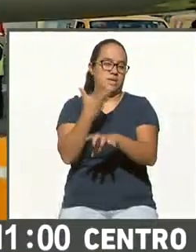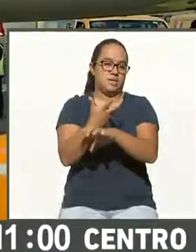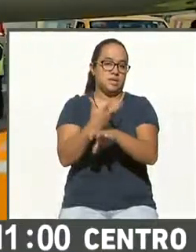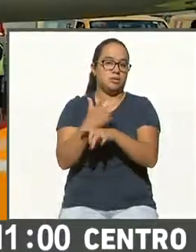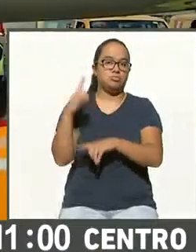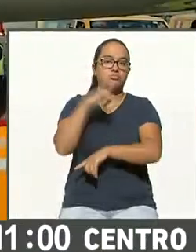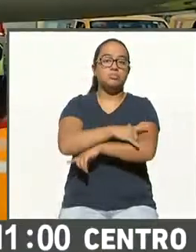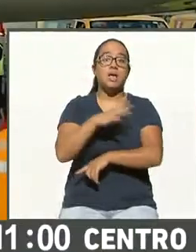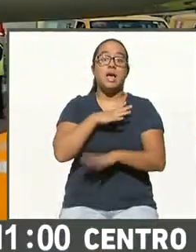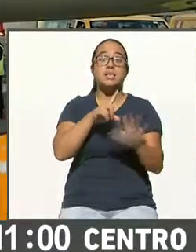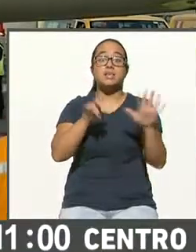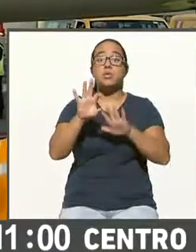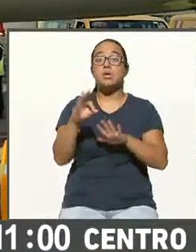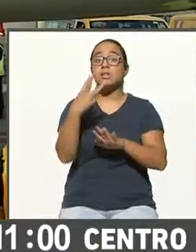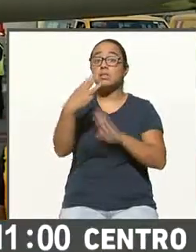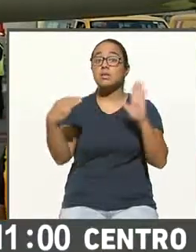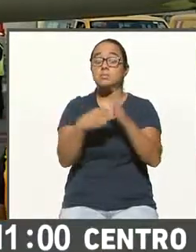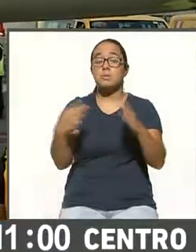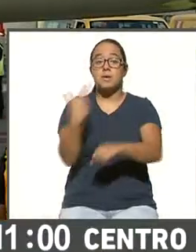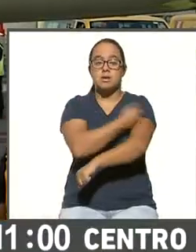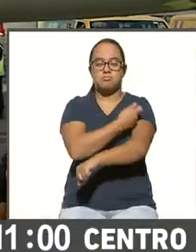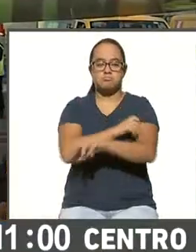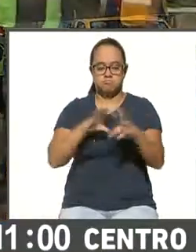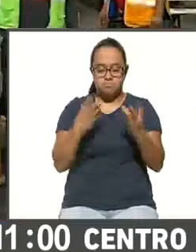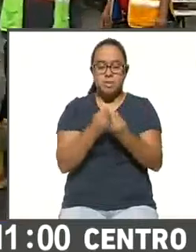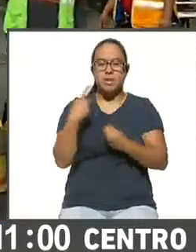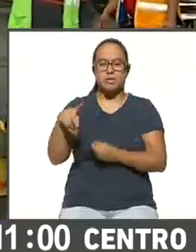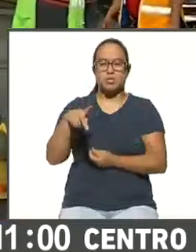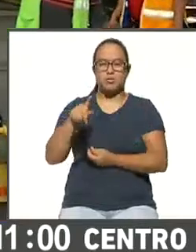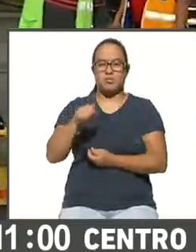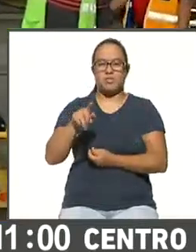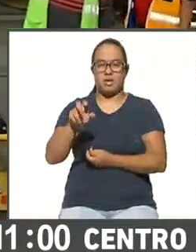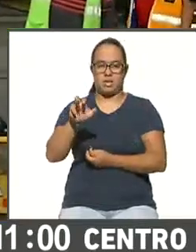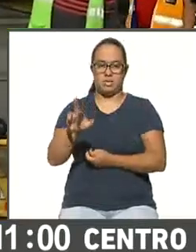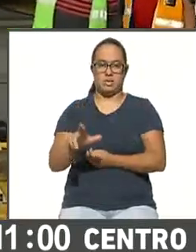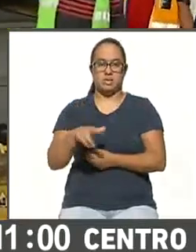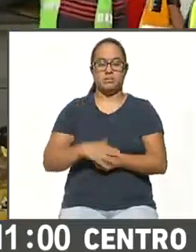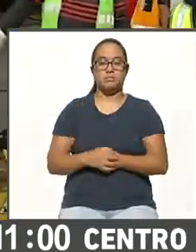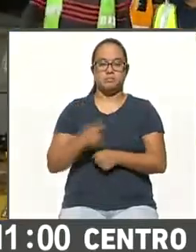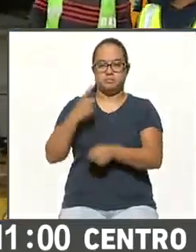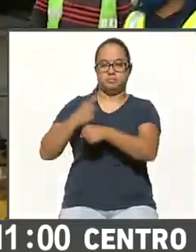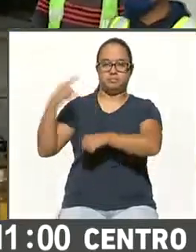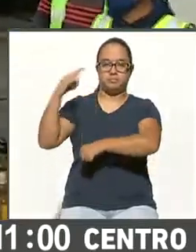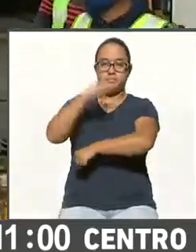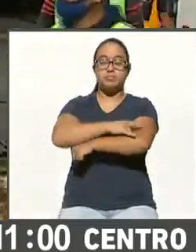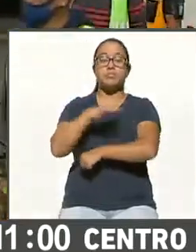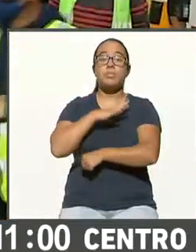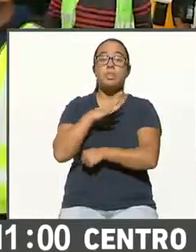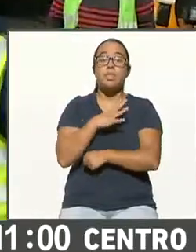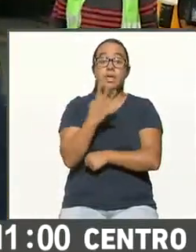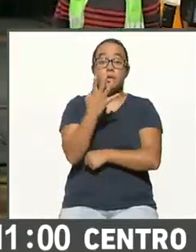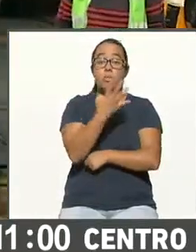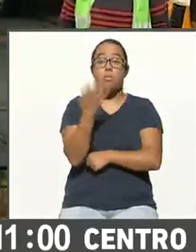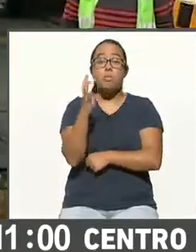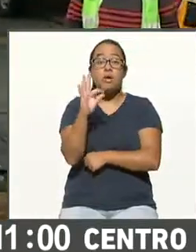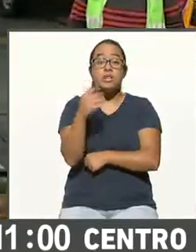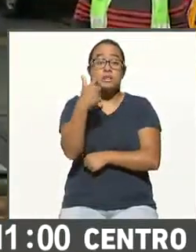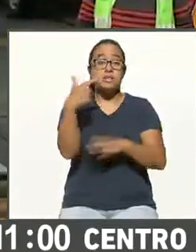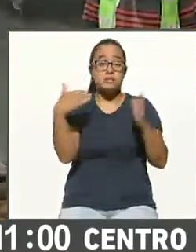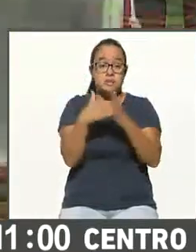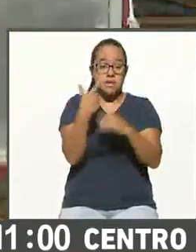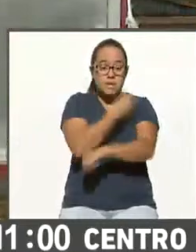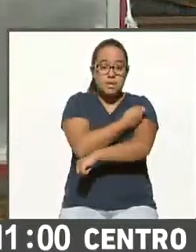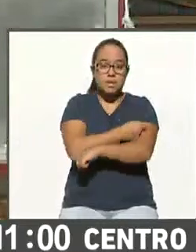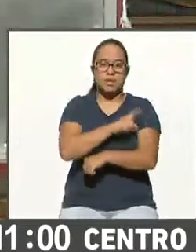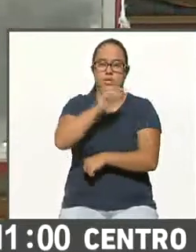con casi 743 mil vacunas de la farmacéutica Pfizer-BioNTech. El primer vuelo trajo casi 447